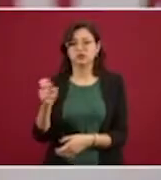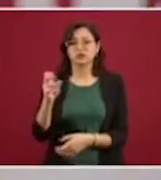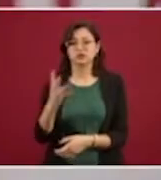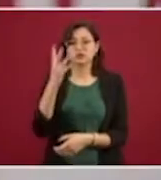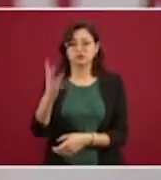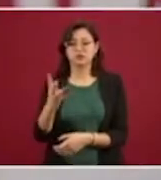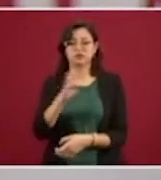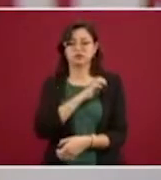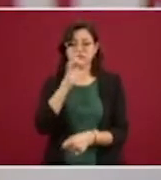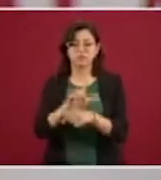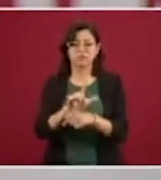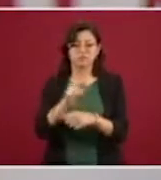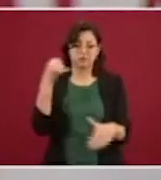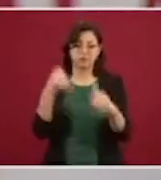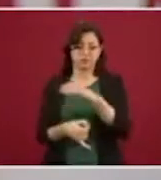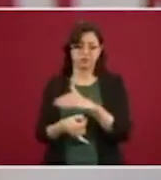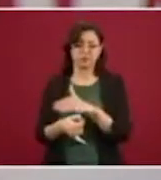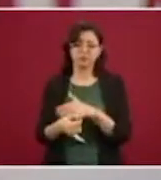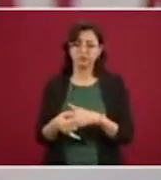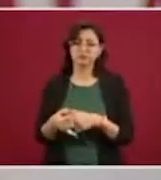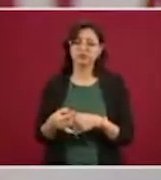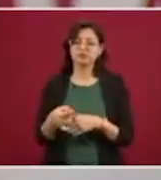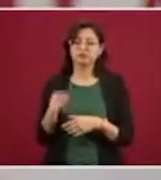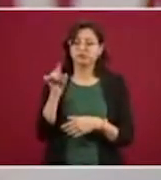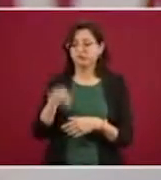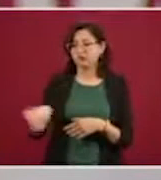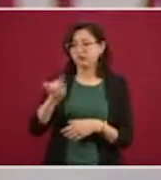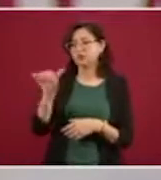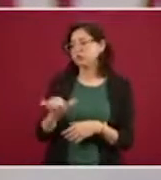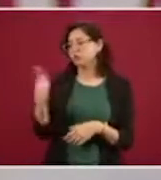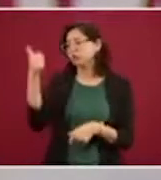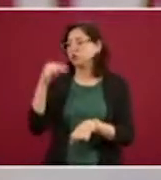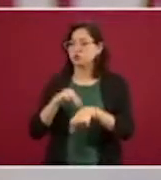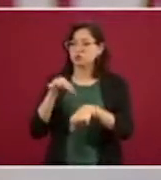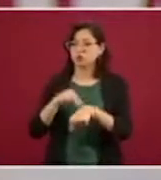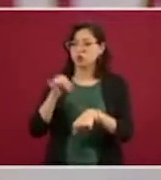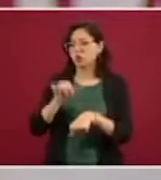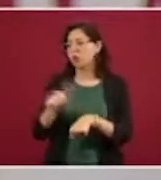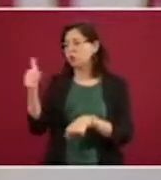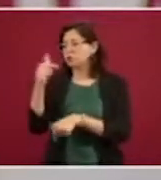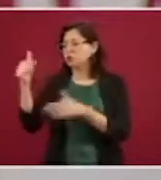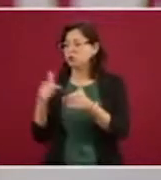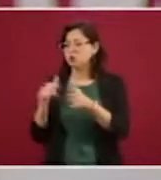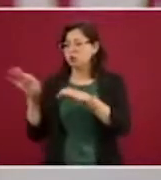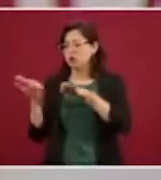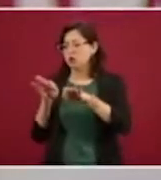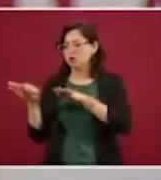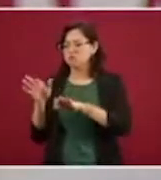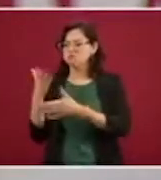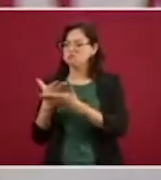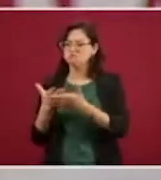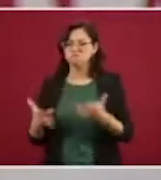204 especialistas que andaban en otro lugar o trabajando en otras instancias y que